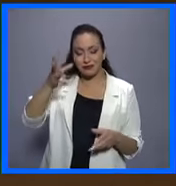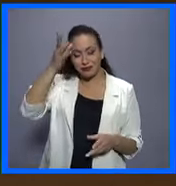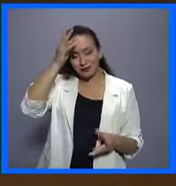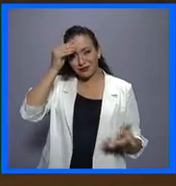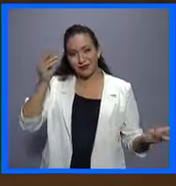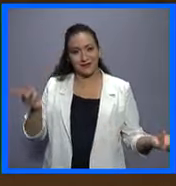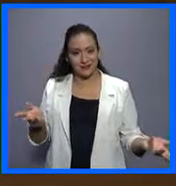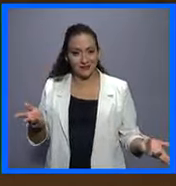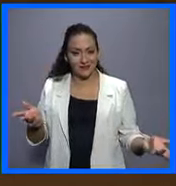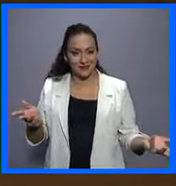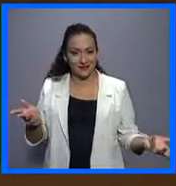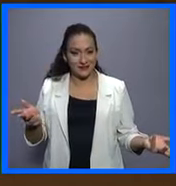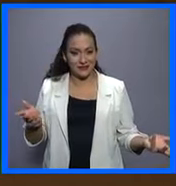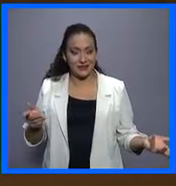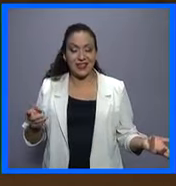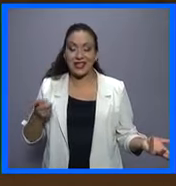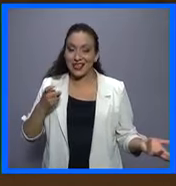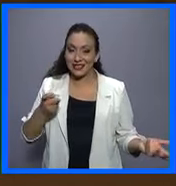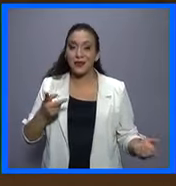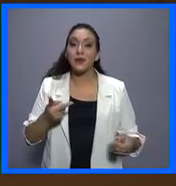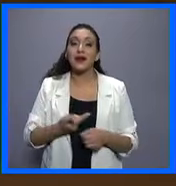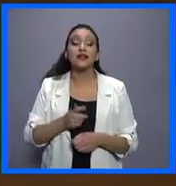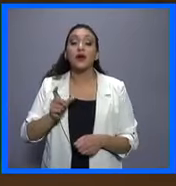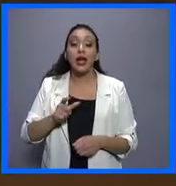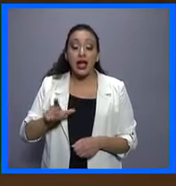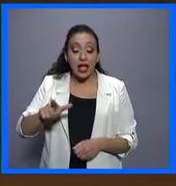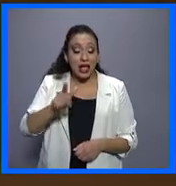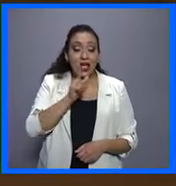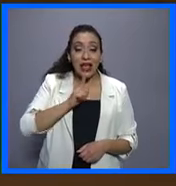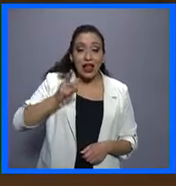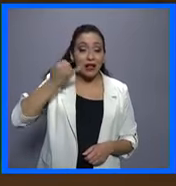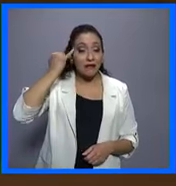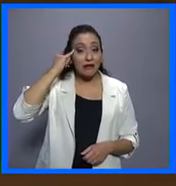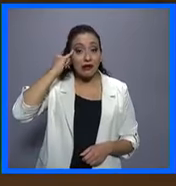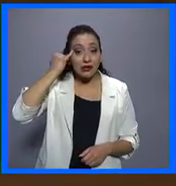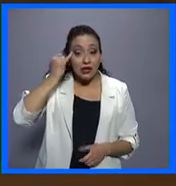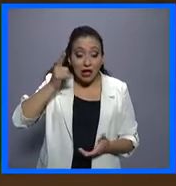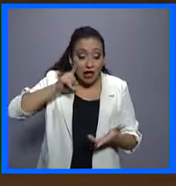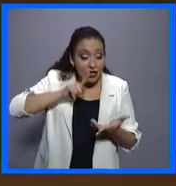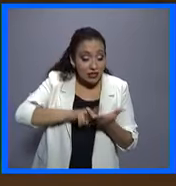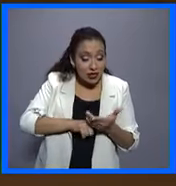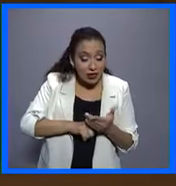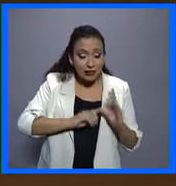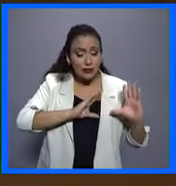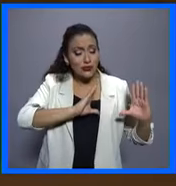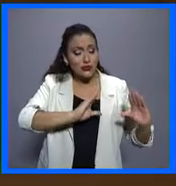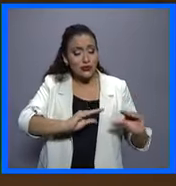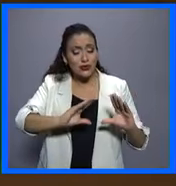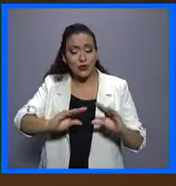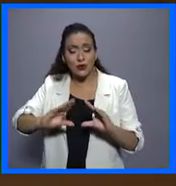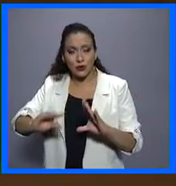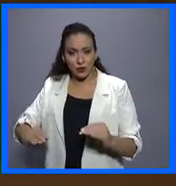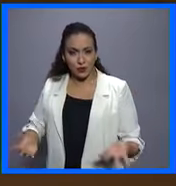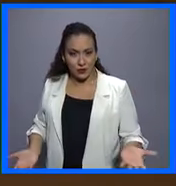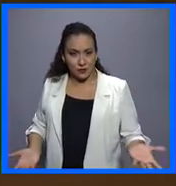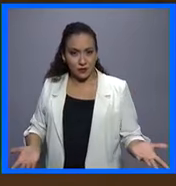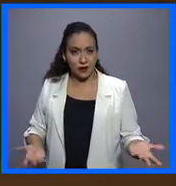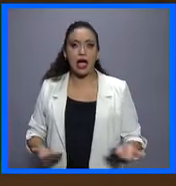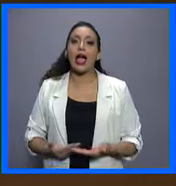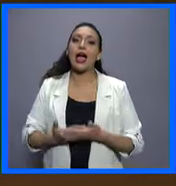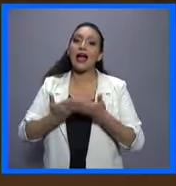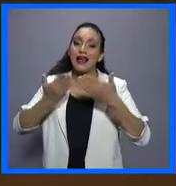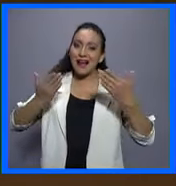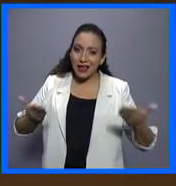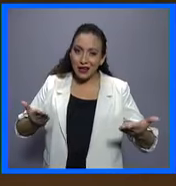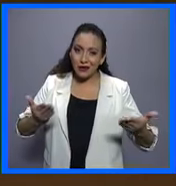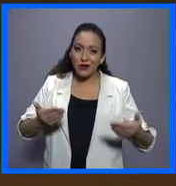es la que se dio en lenguas indígenas. Es decir, para cumplir con este cometido de